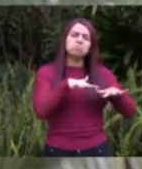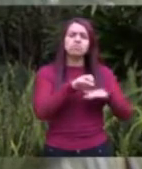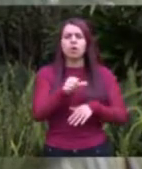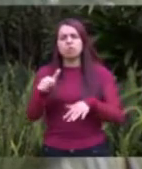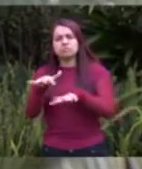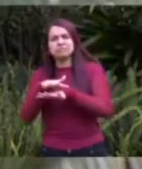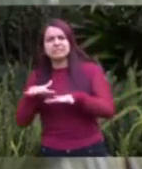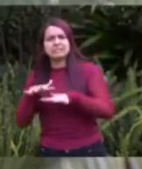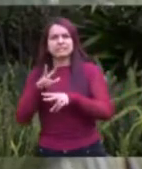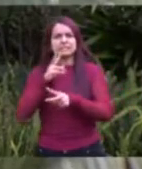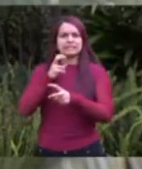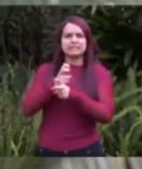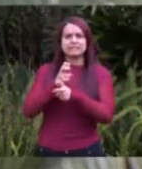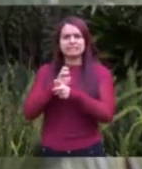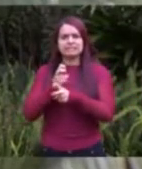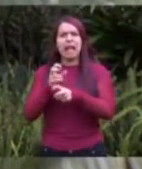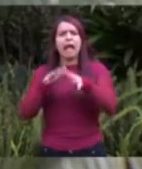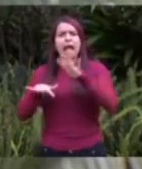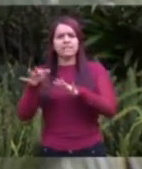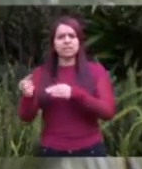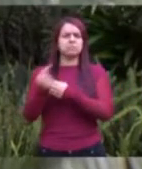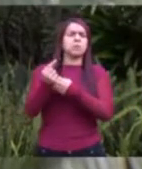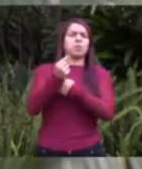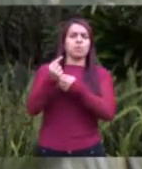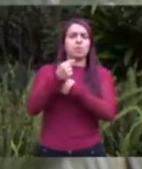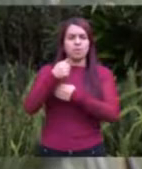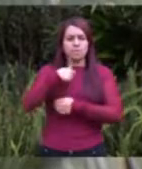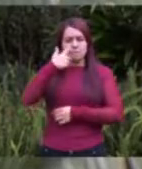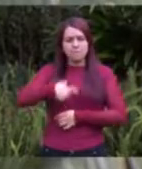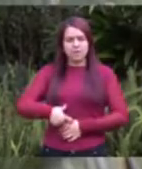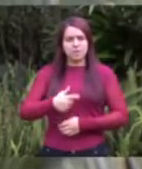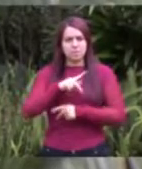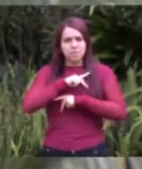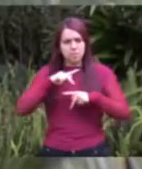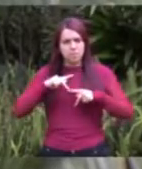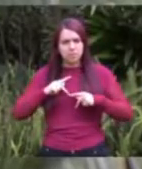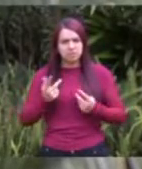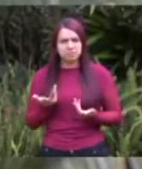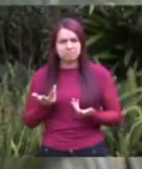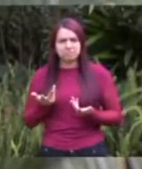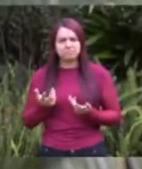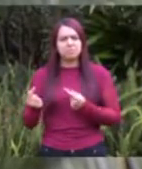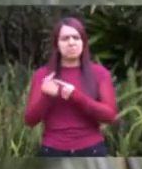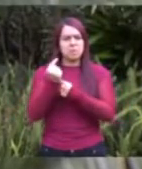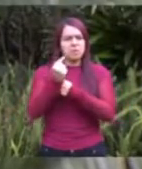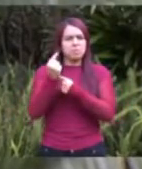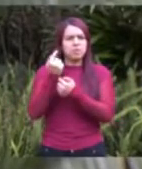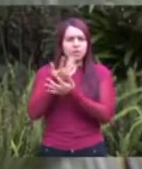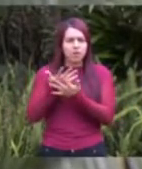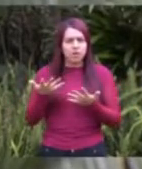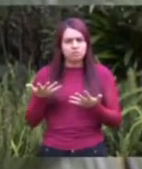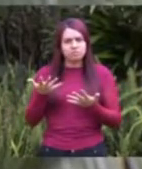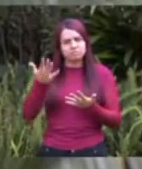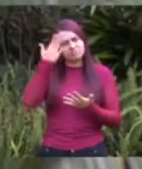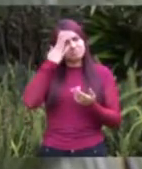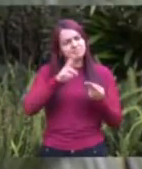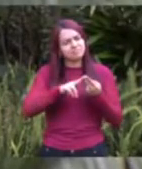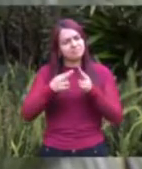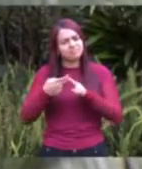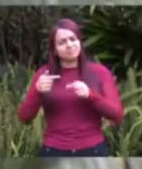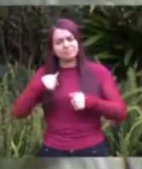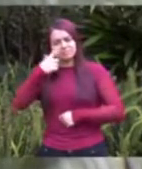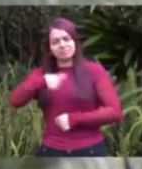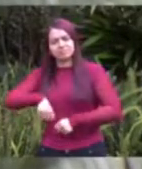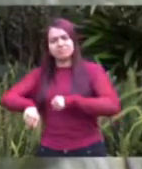tanto, en donde hasta ataques personales se le han hecho en relación con su gestión